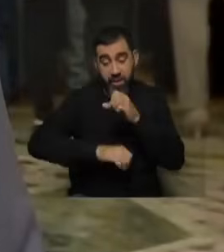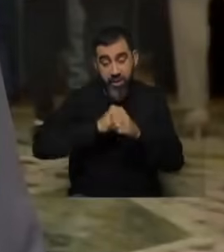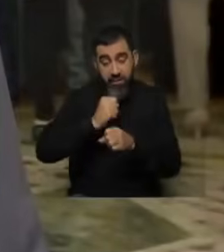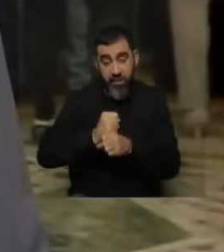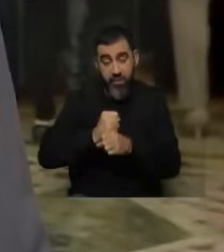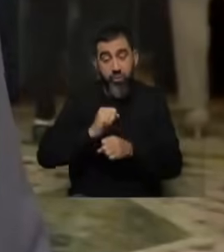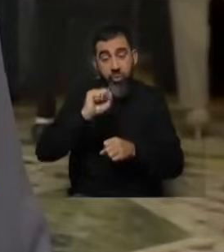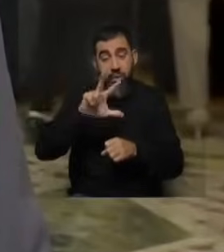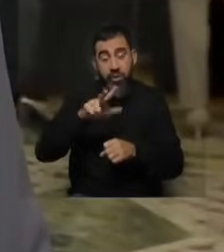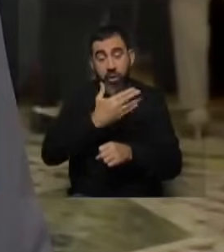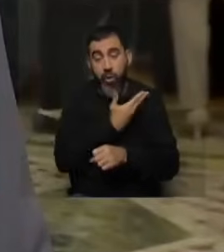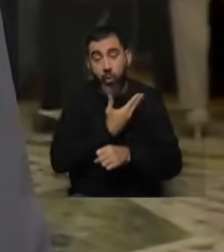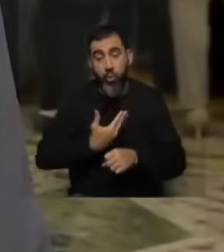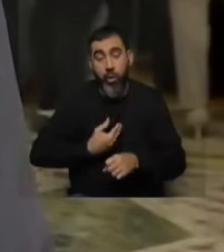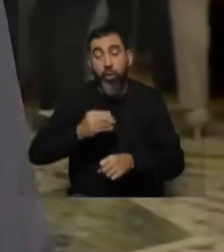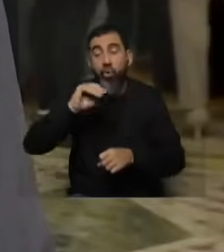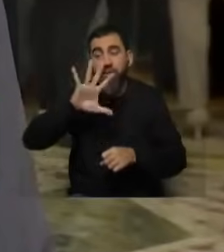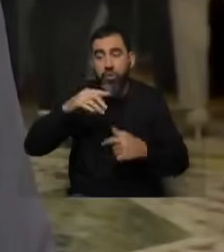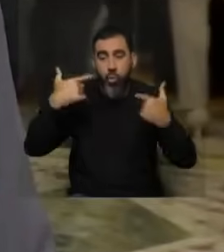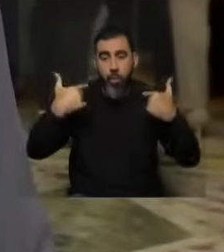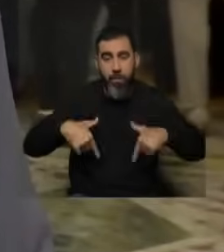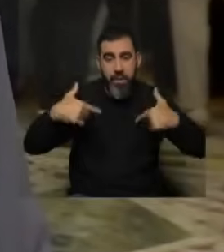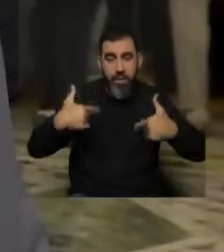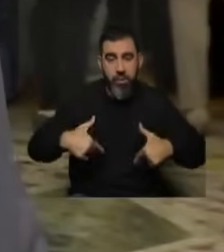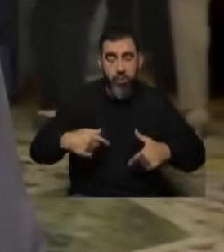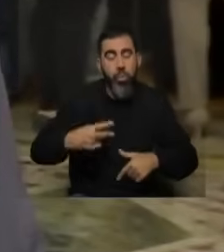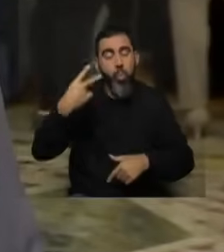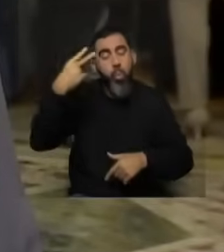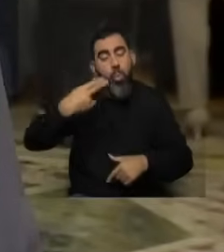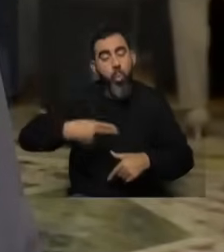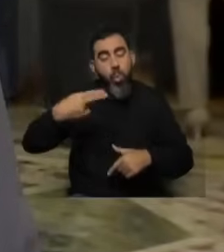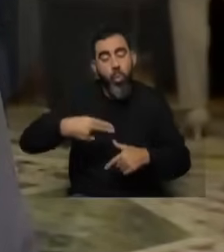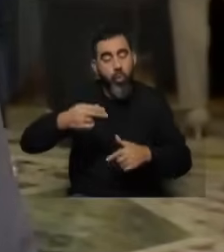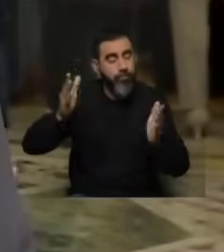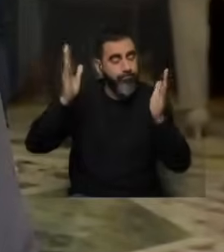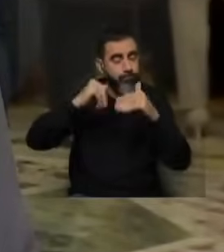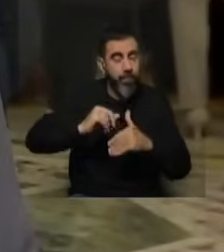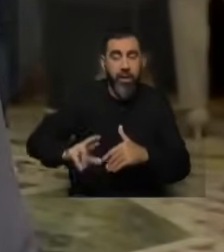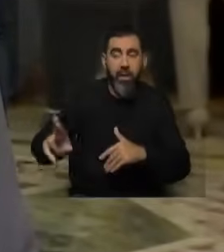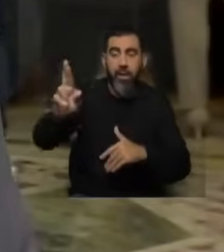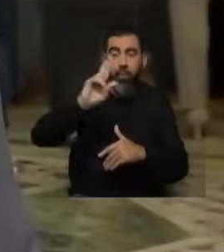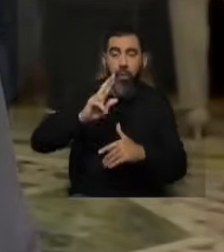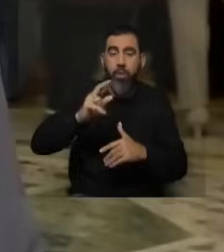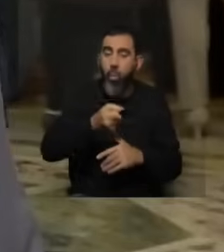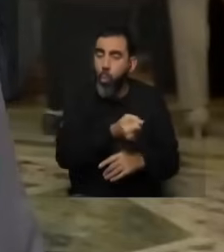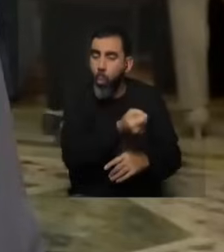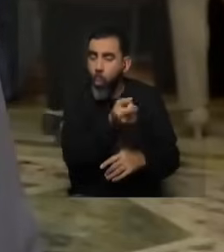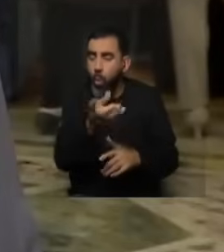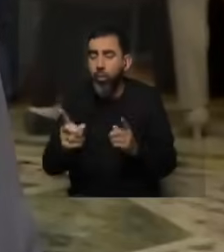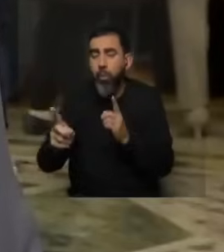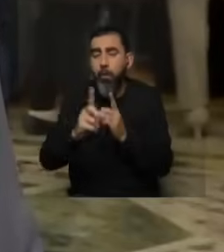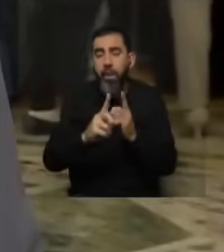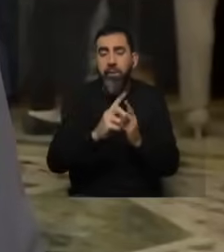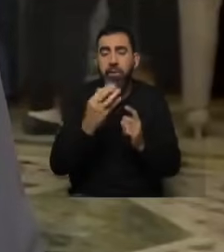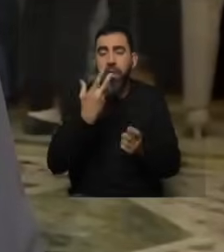tres administraciones cinco ministros y nunca logramos obtener la respuesta a cuántos pacientes diabéticos